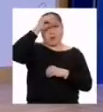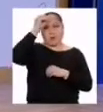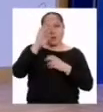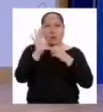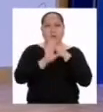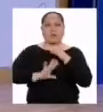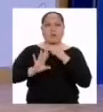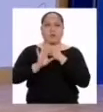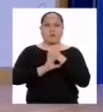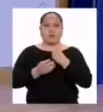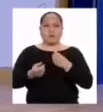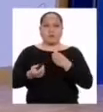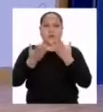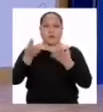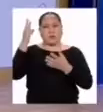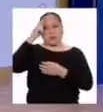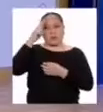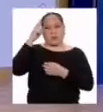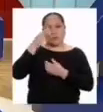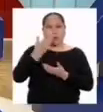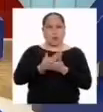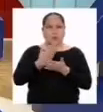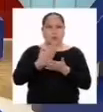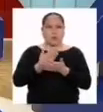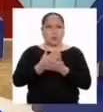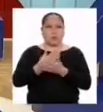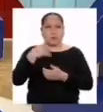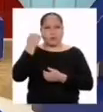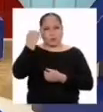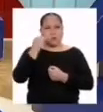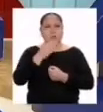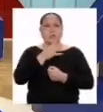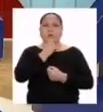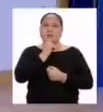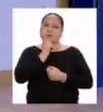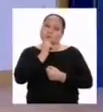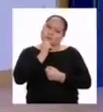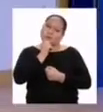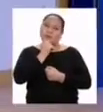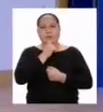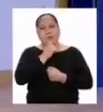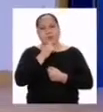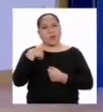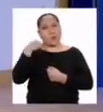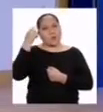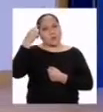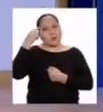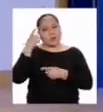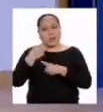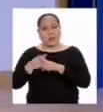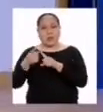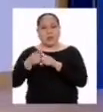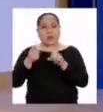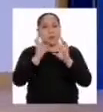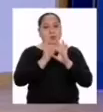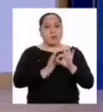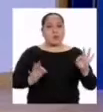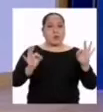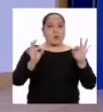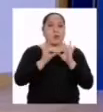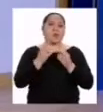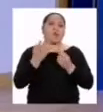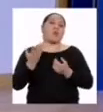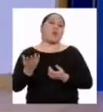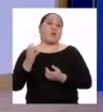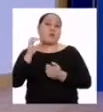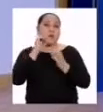defienda dando razones que sustenten mi idea. Bueno, creo que las diferencias son importantes porque